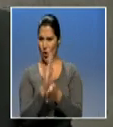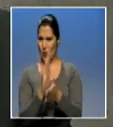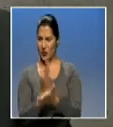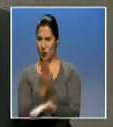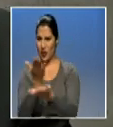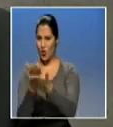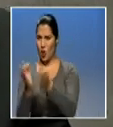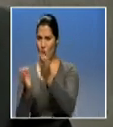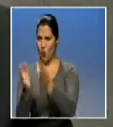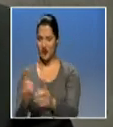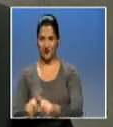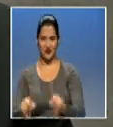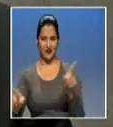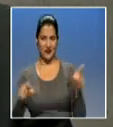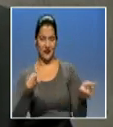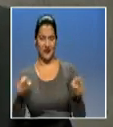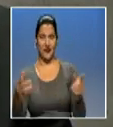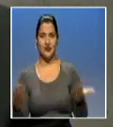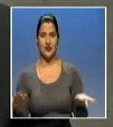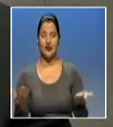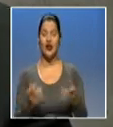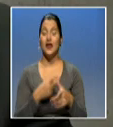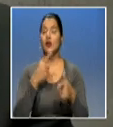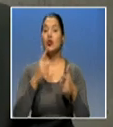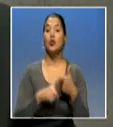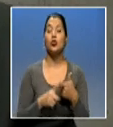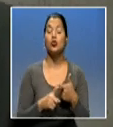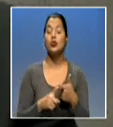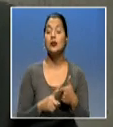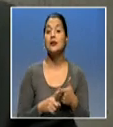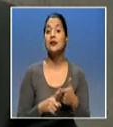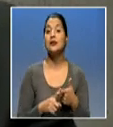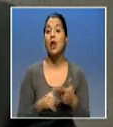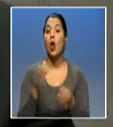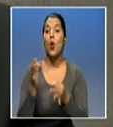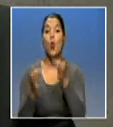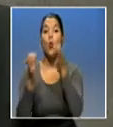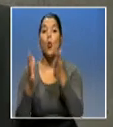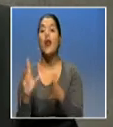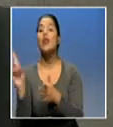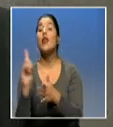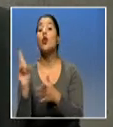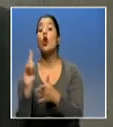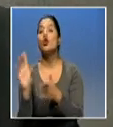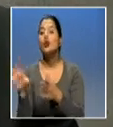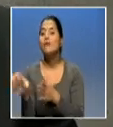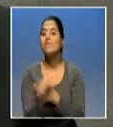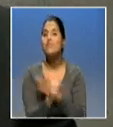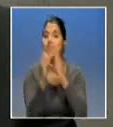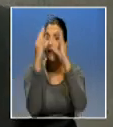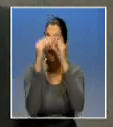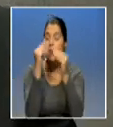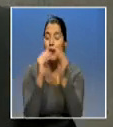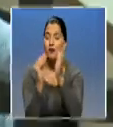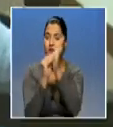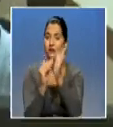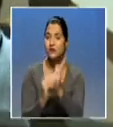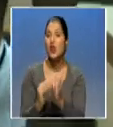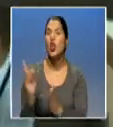en la solicitud del fiscal. ¿De dónde tomó el juez esa información que no venía en la solicitud del